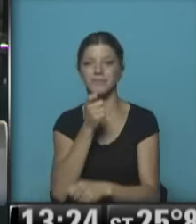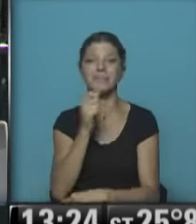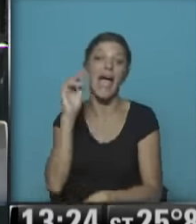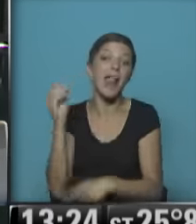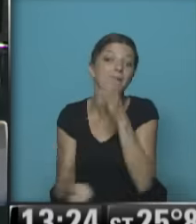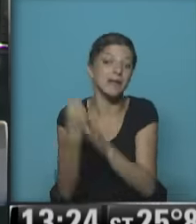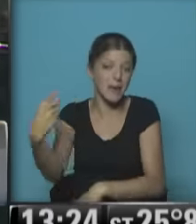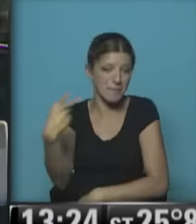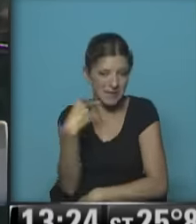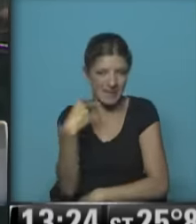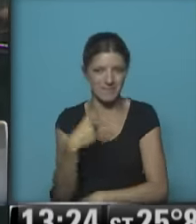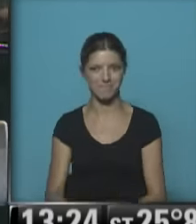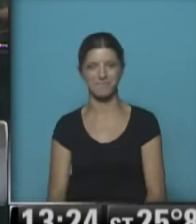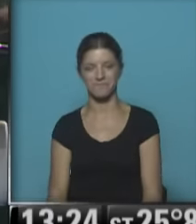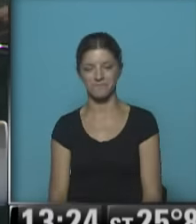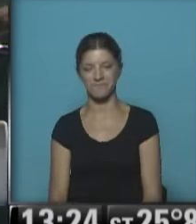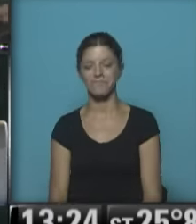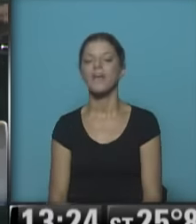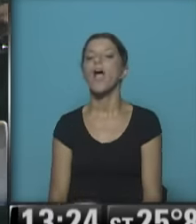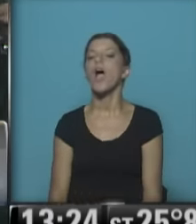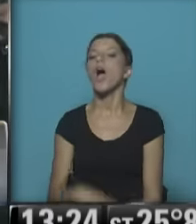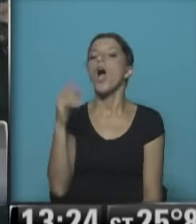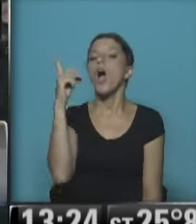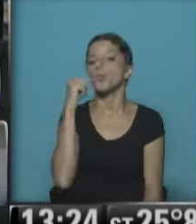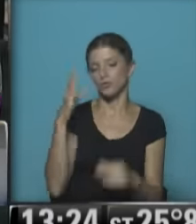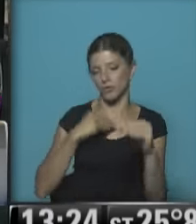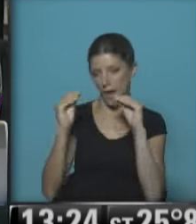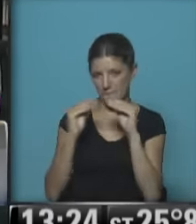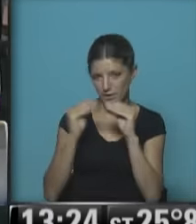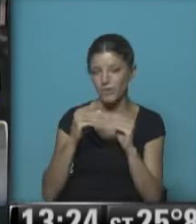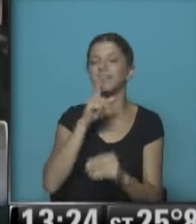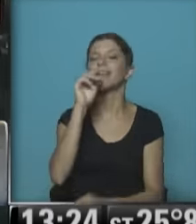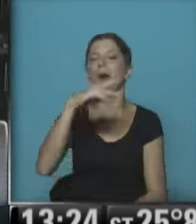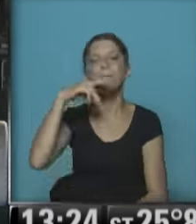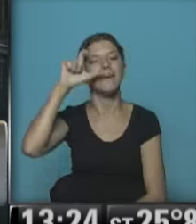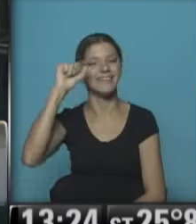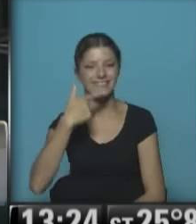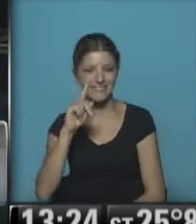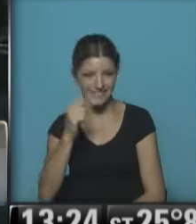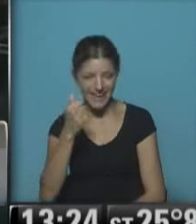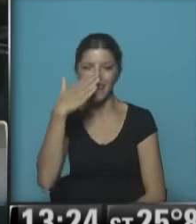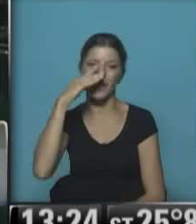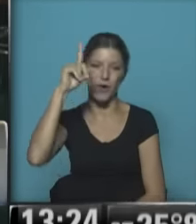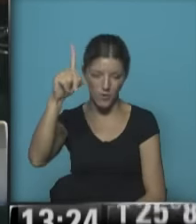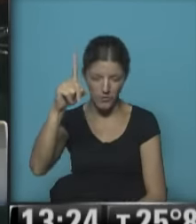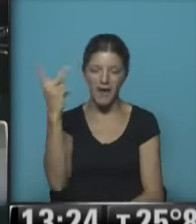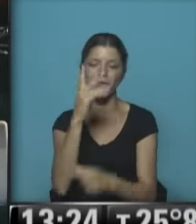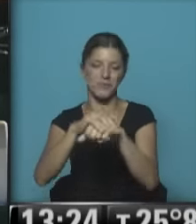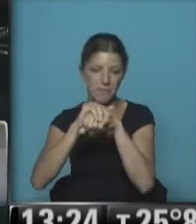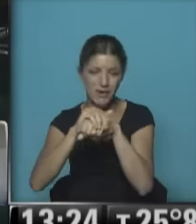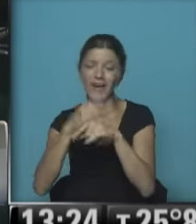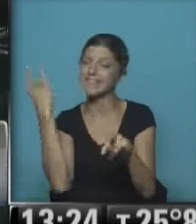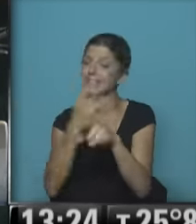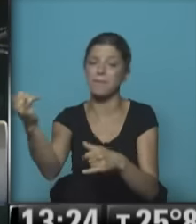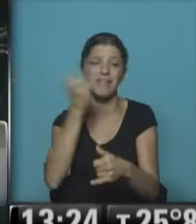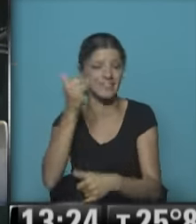mañana, en la primera mañana. Susana y Julio de Travesía en la provincia de Córdoba, nuestros queridos amigos Susana y Julio que siempre se comunican